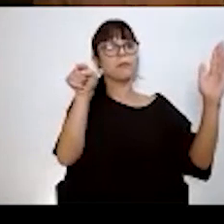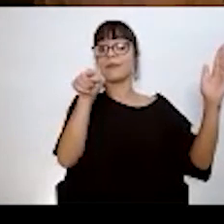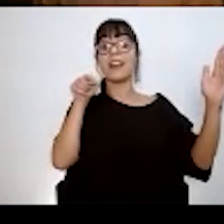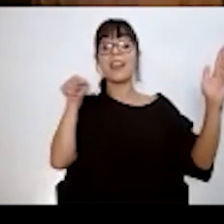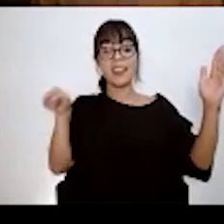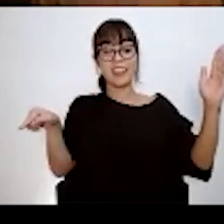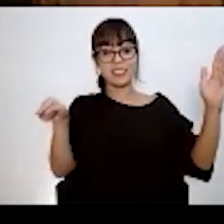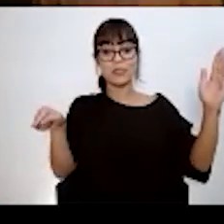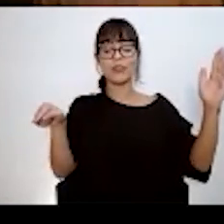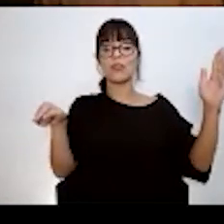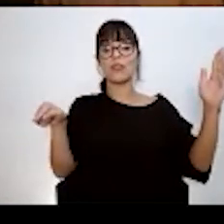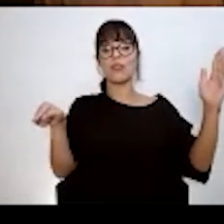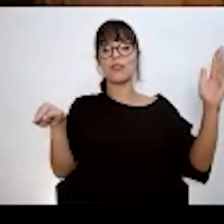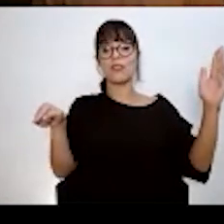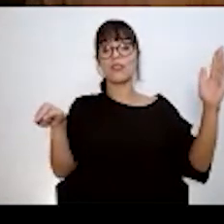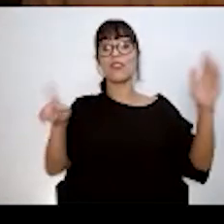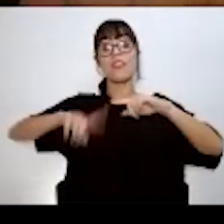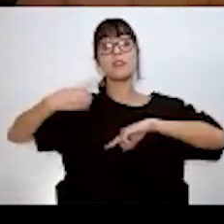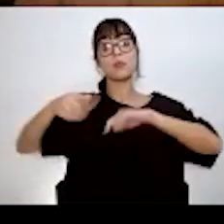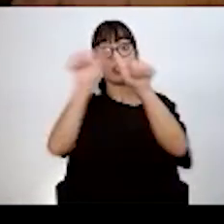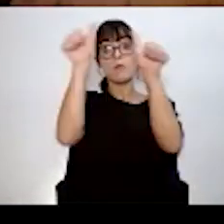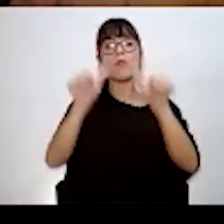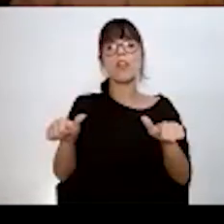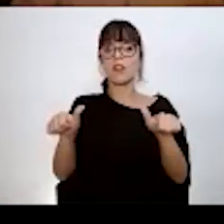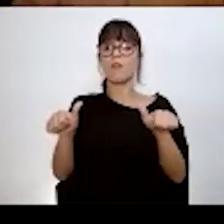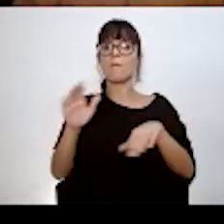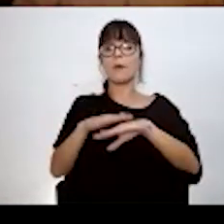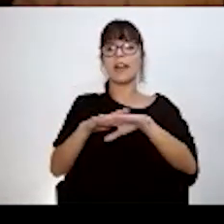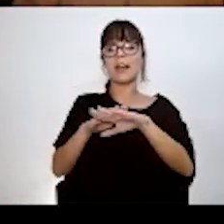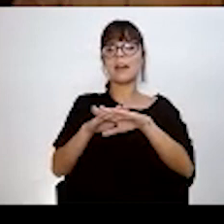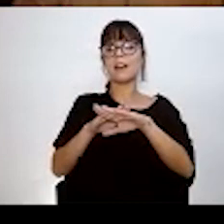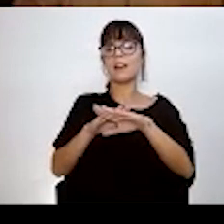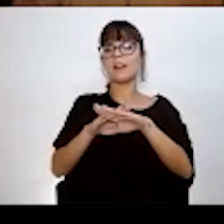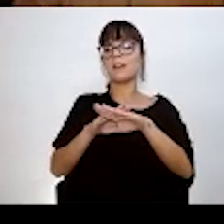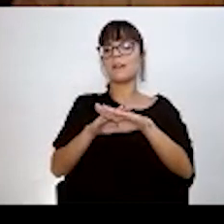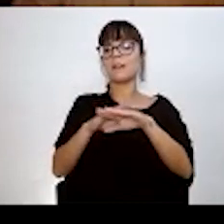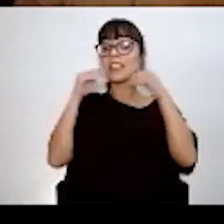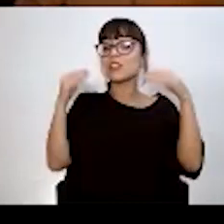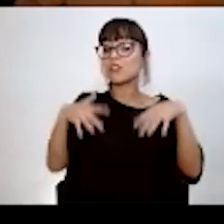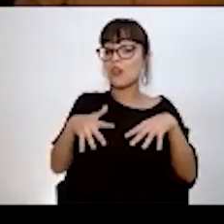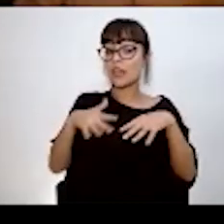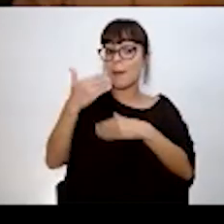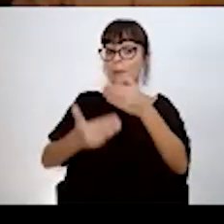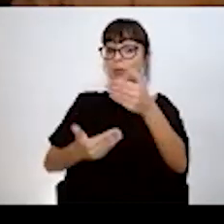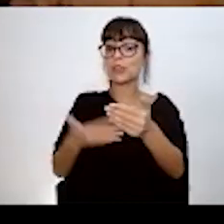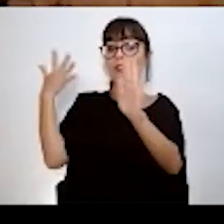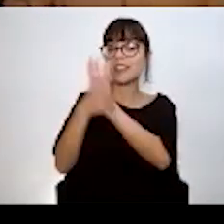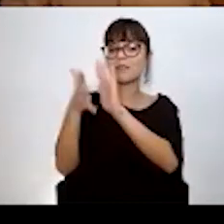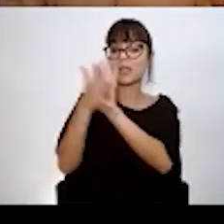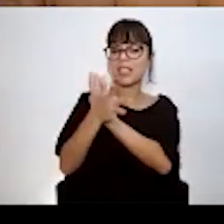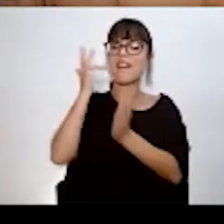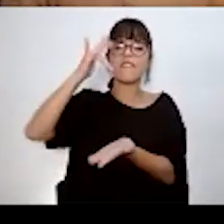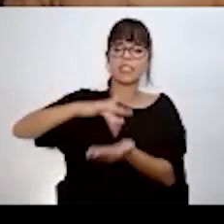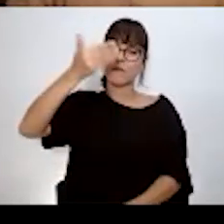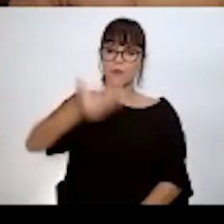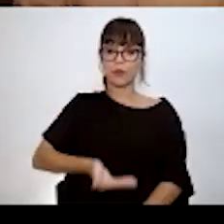ser partícipes del modelo de explicación de estos procesos históricos que estamos comentando. Y luego